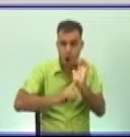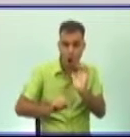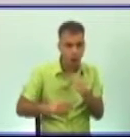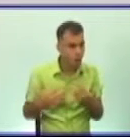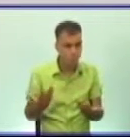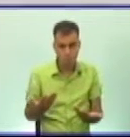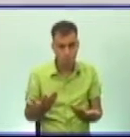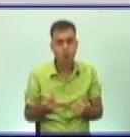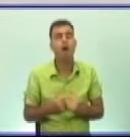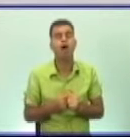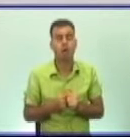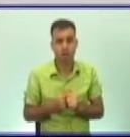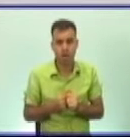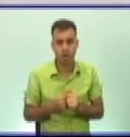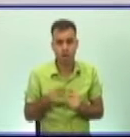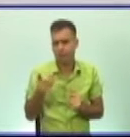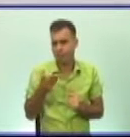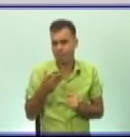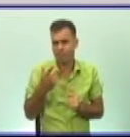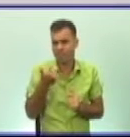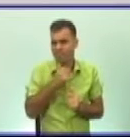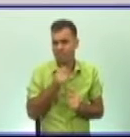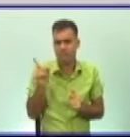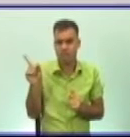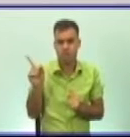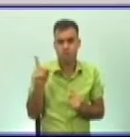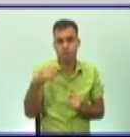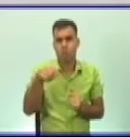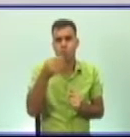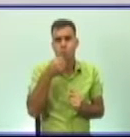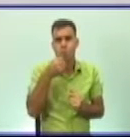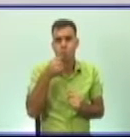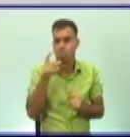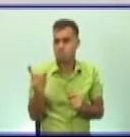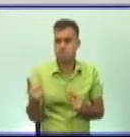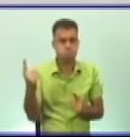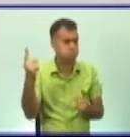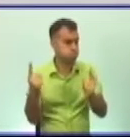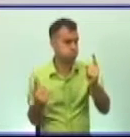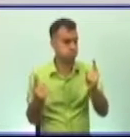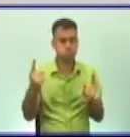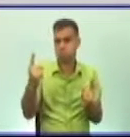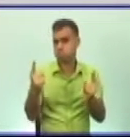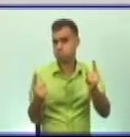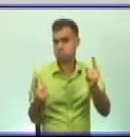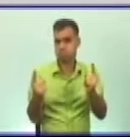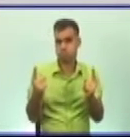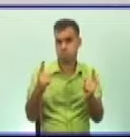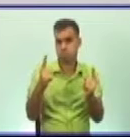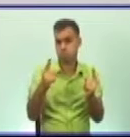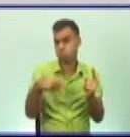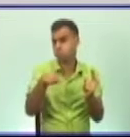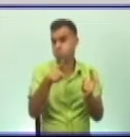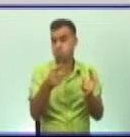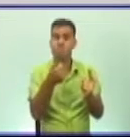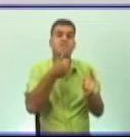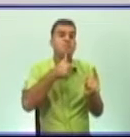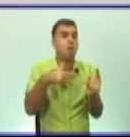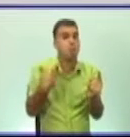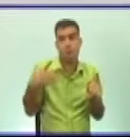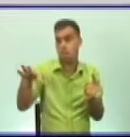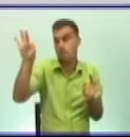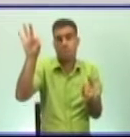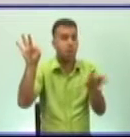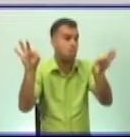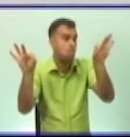Este sería un camino rápido. Usted puede seleccionar cualquiera de las dos vías de solución, pero si usted escoge esta, tiene que